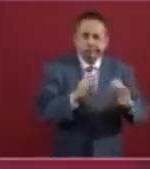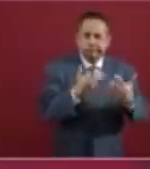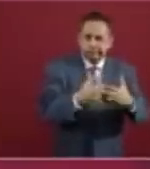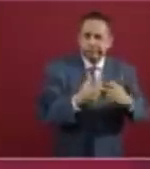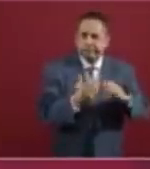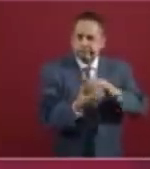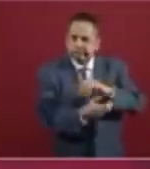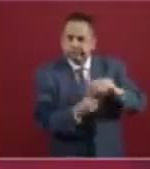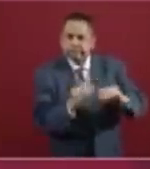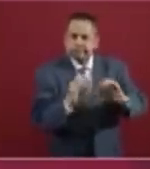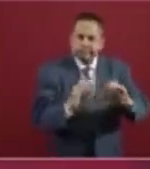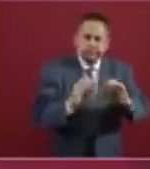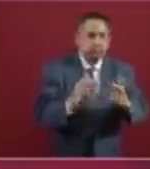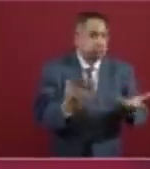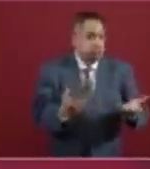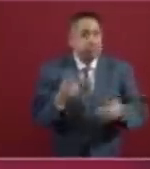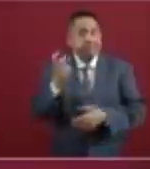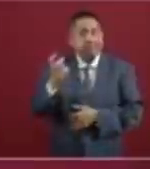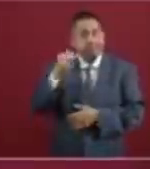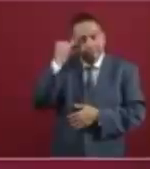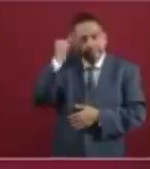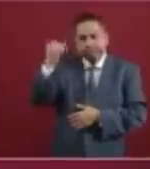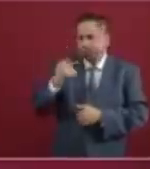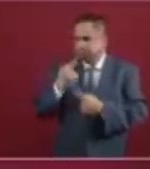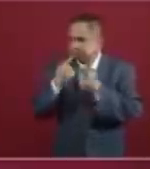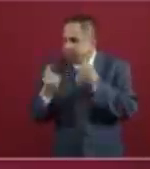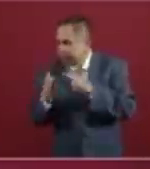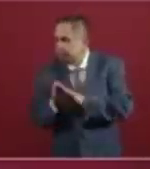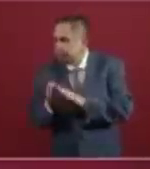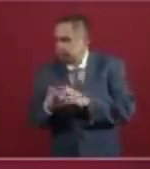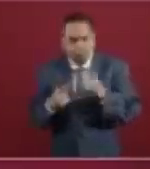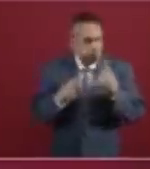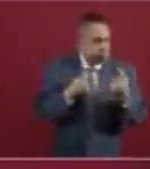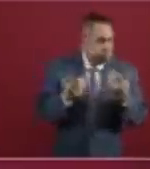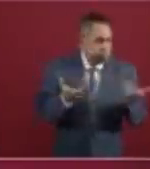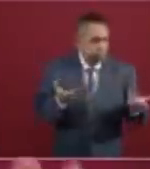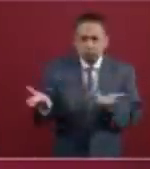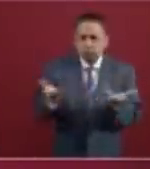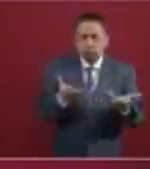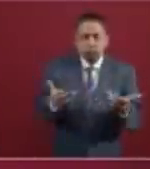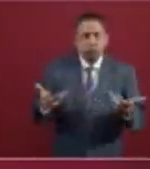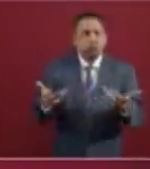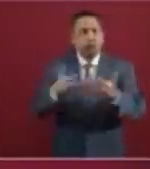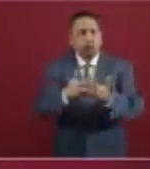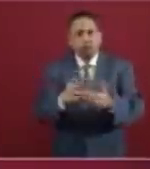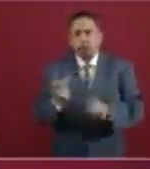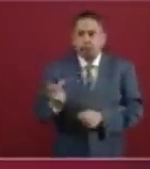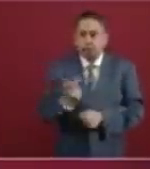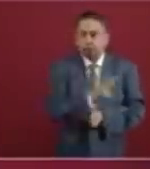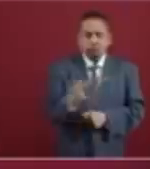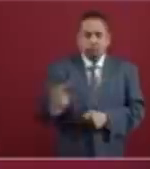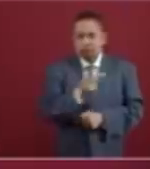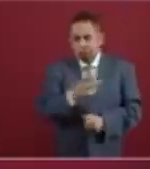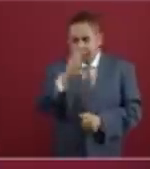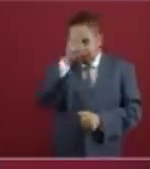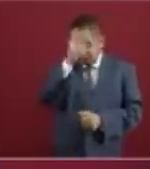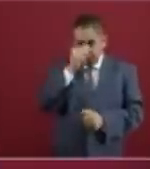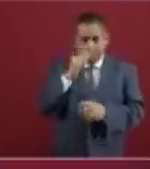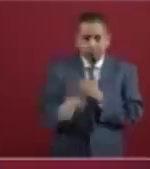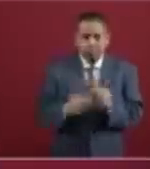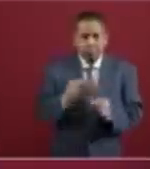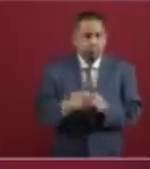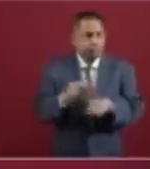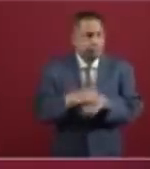interviene la conciliación, el que haya acuerdos, porque